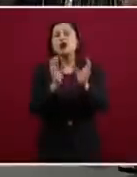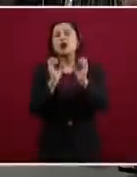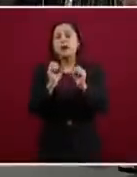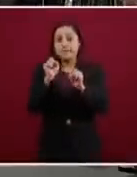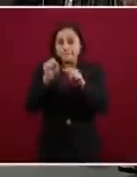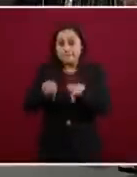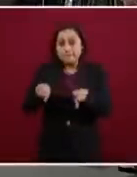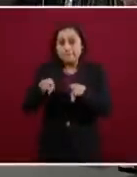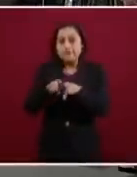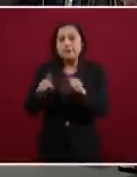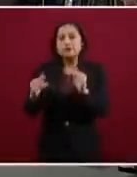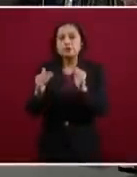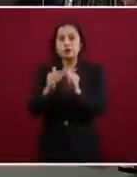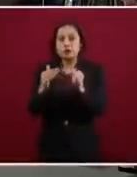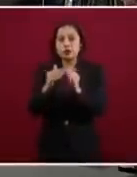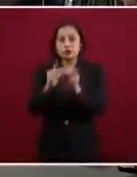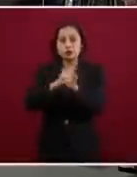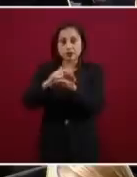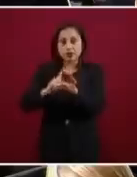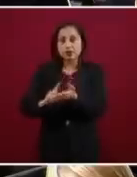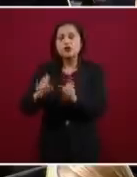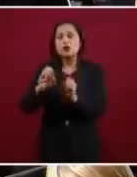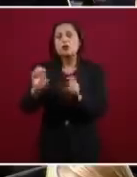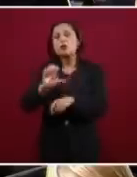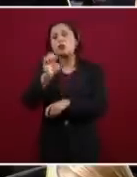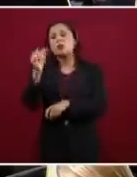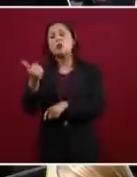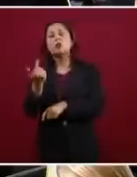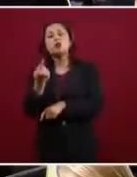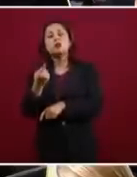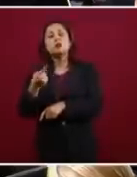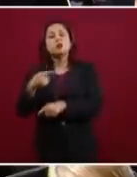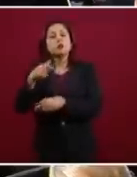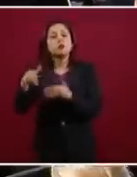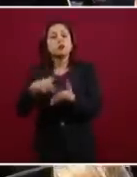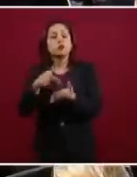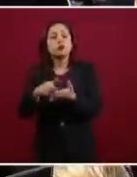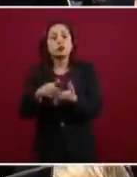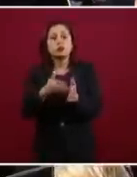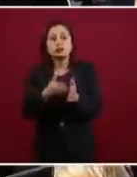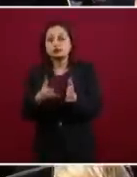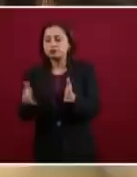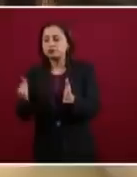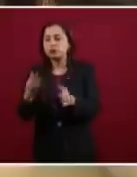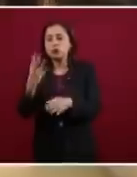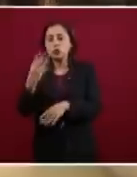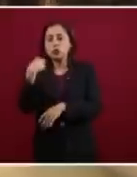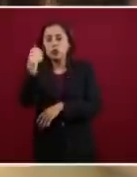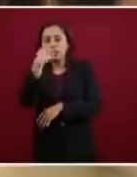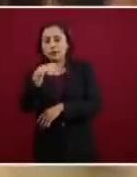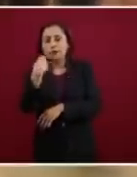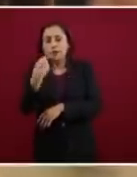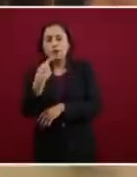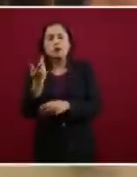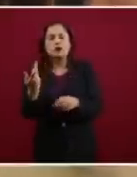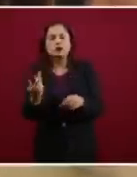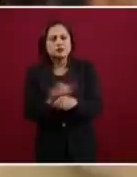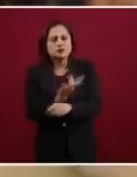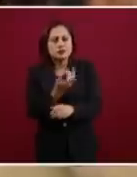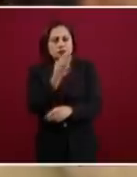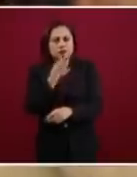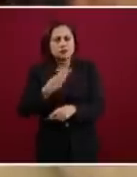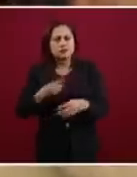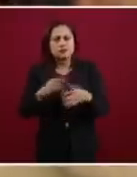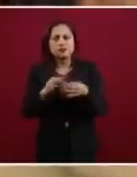y también se nos pueden dar detalles de qué pasó en esas cuatro horas porque pues mientras estaba todo el desastre en